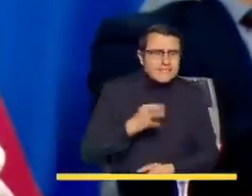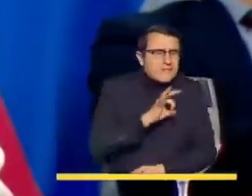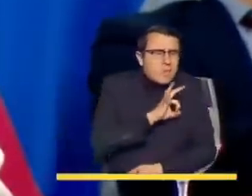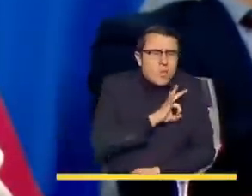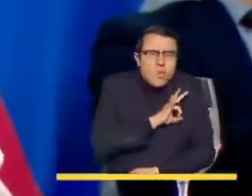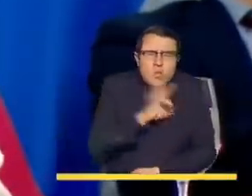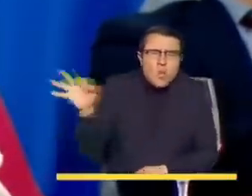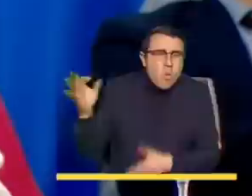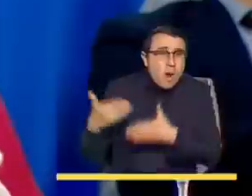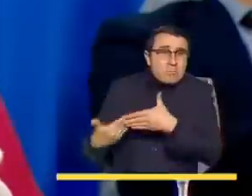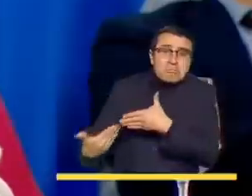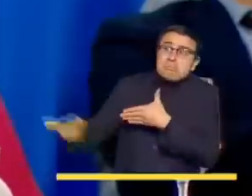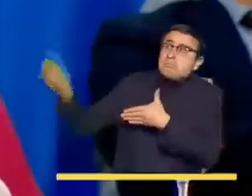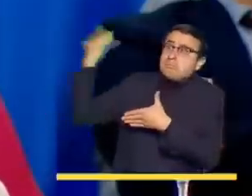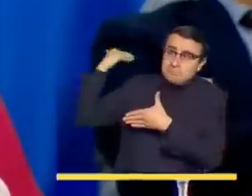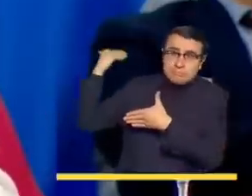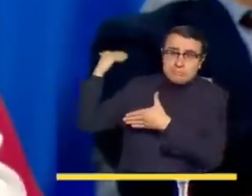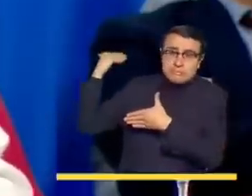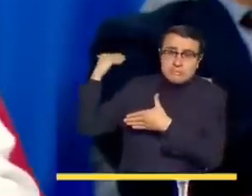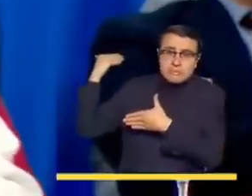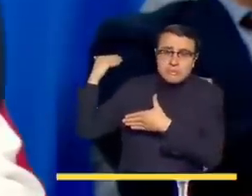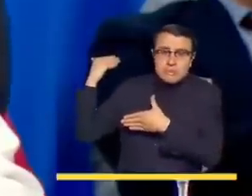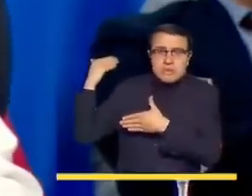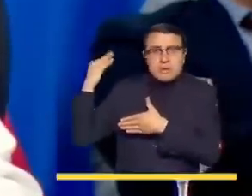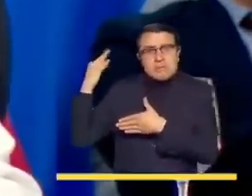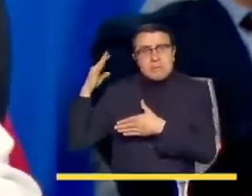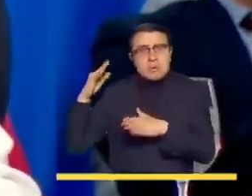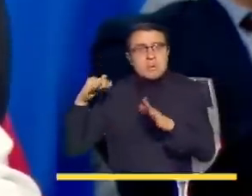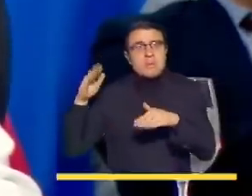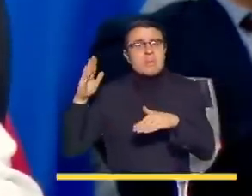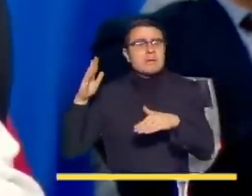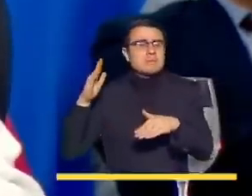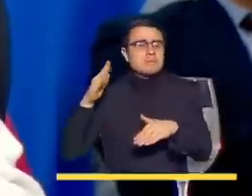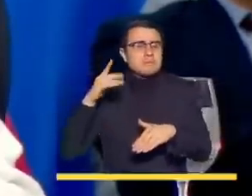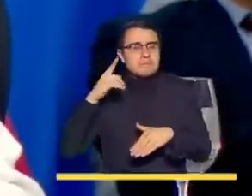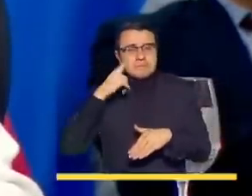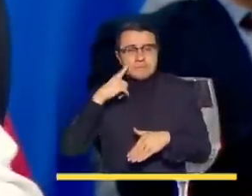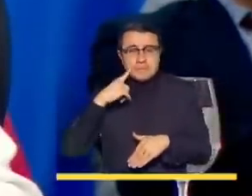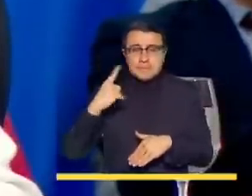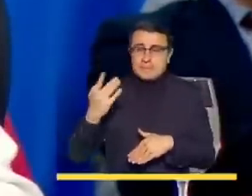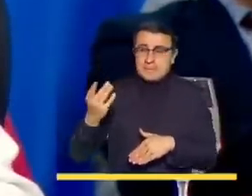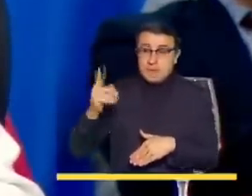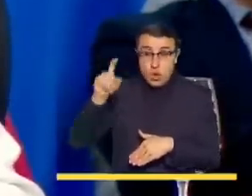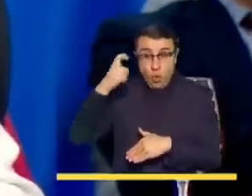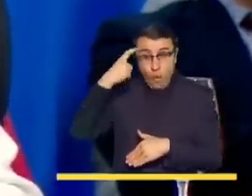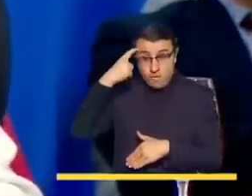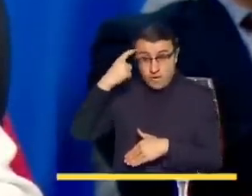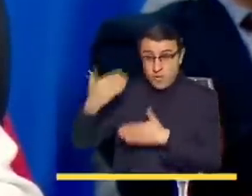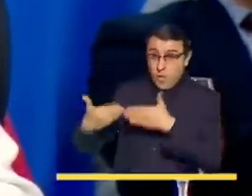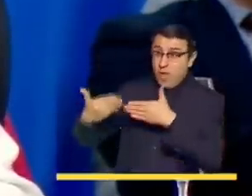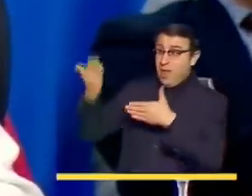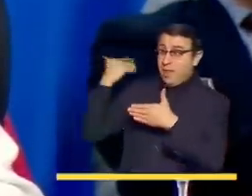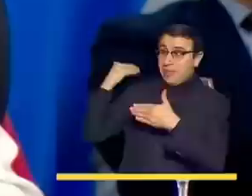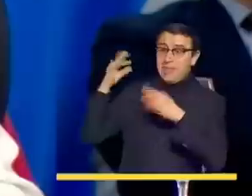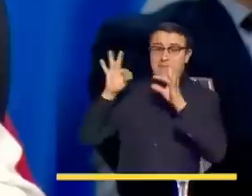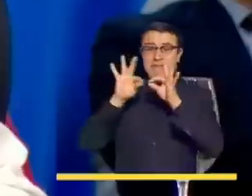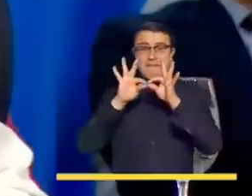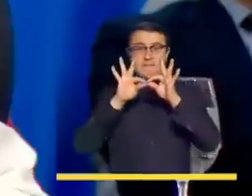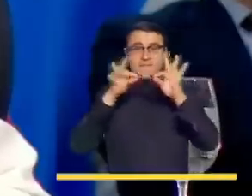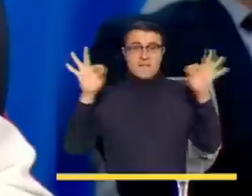Lo más destacado fue que en el sexenio pasado se acuñó la